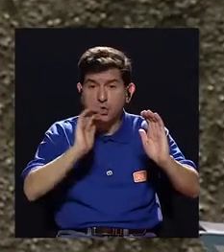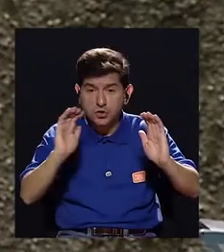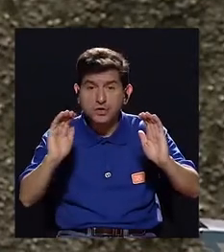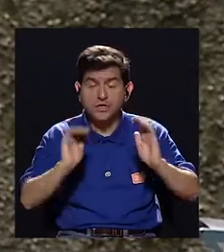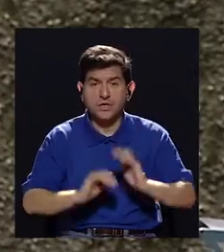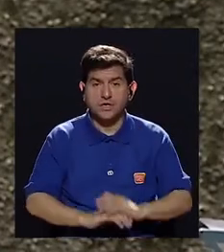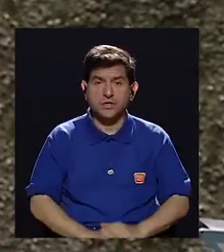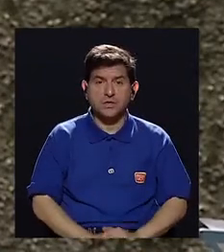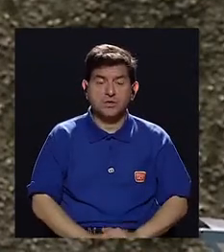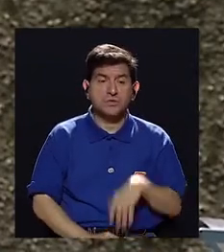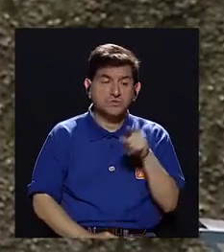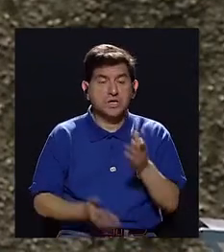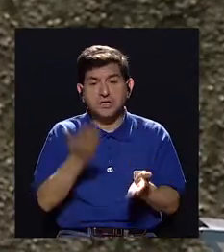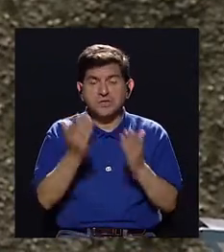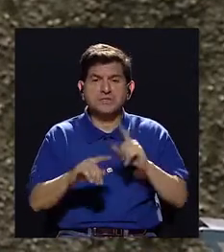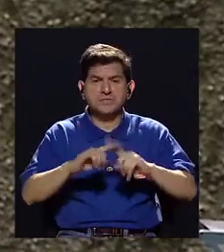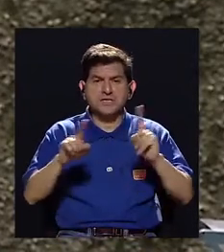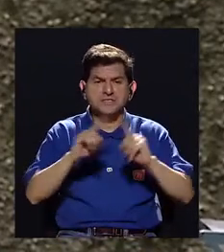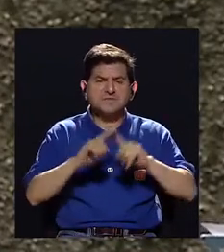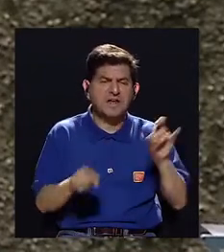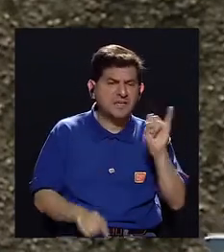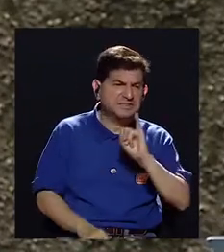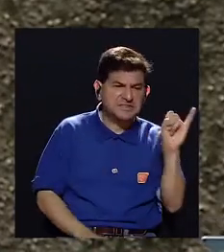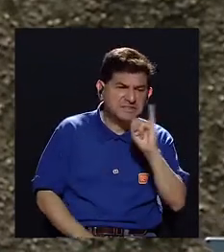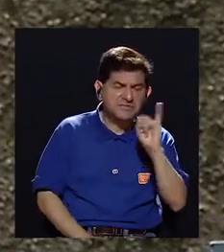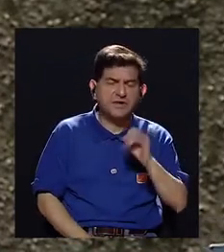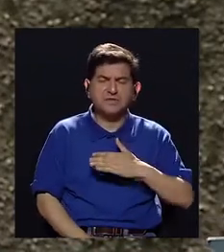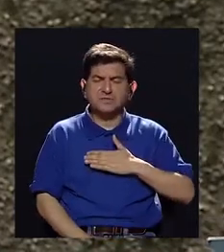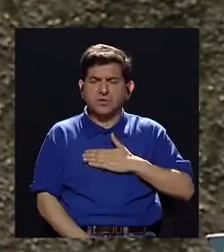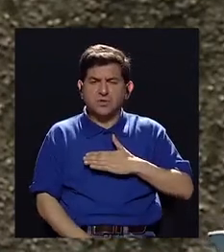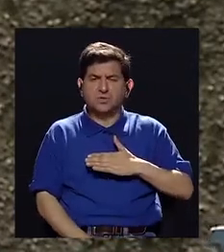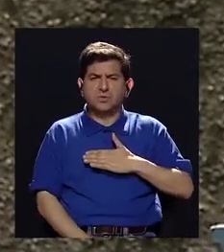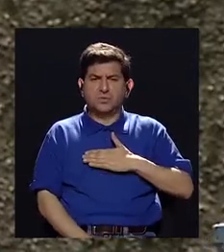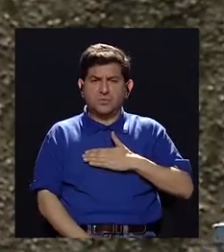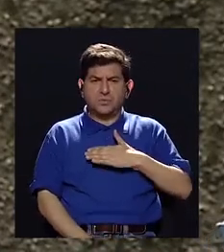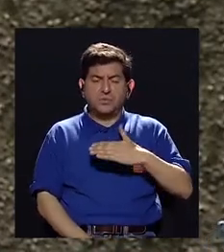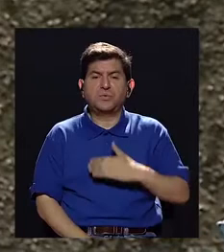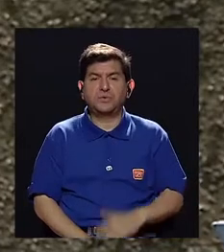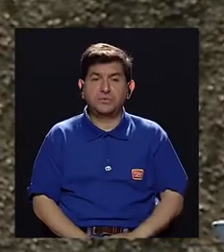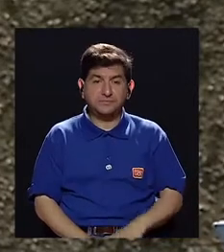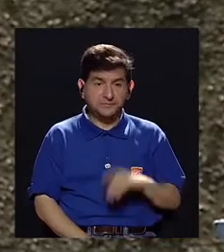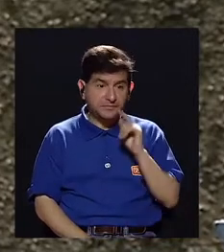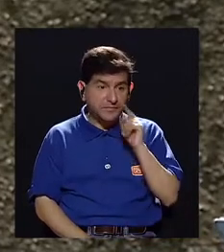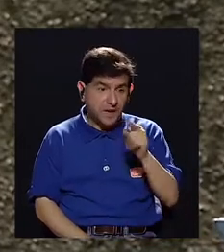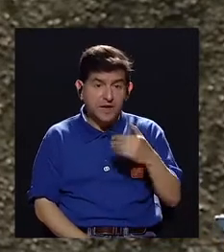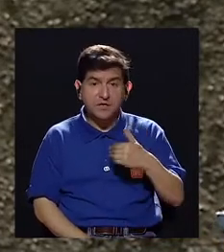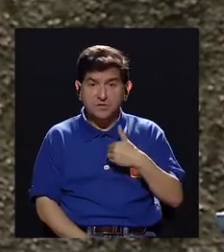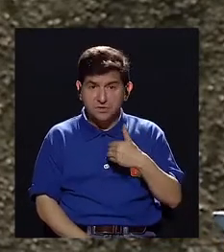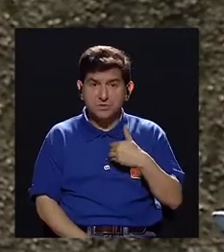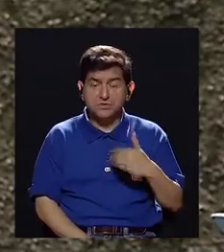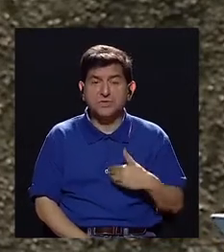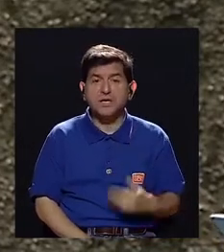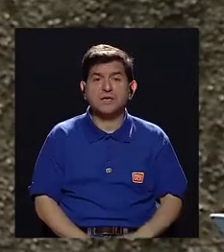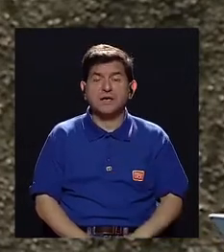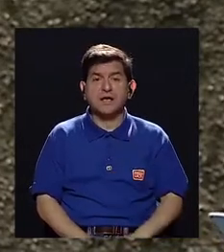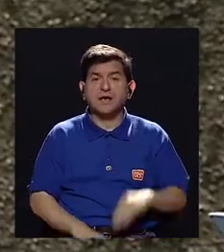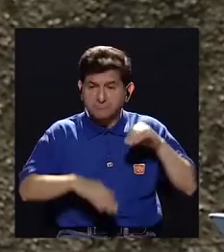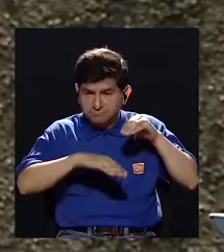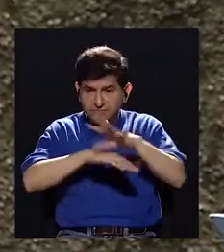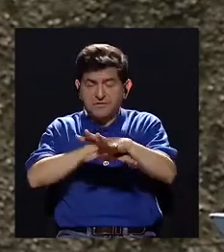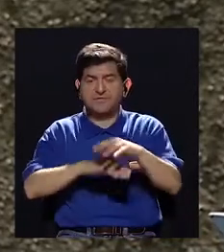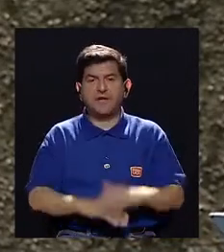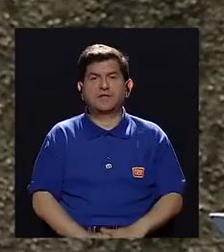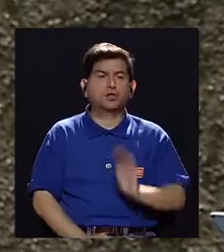que pues a través de varias infecciones respiratorias tienen algún grado de